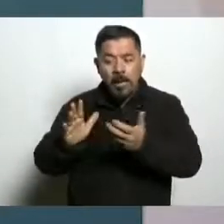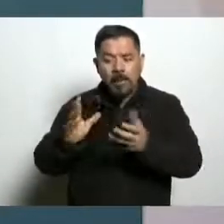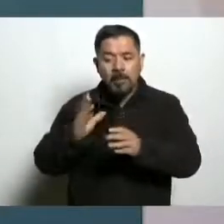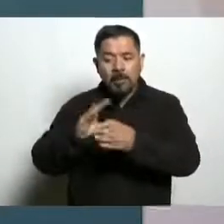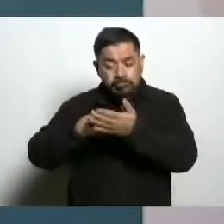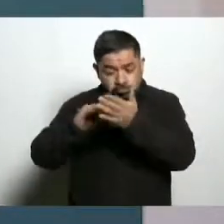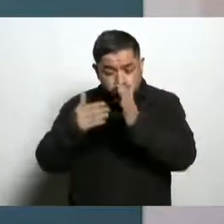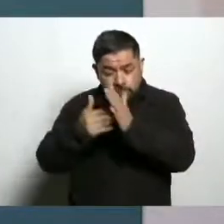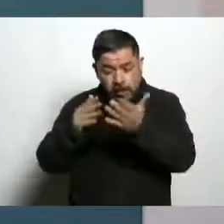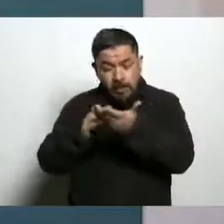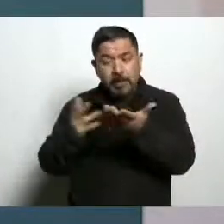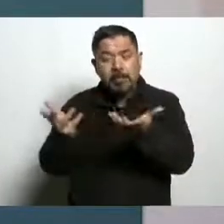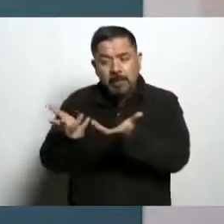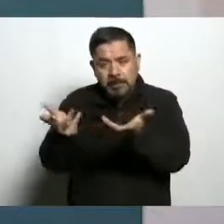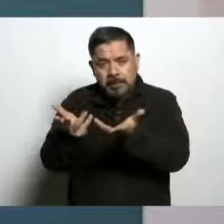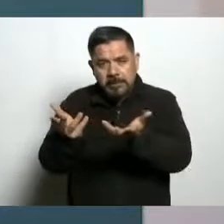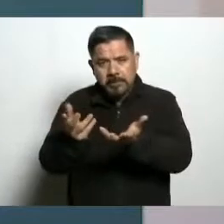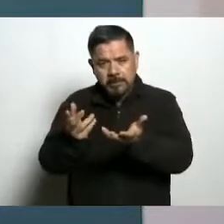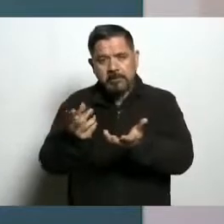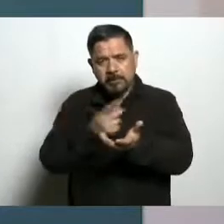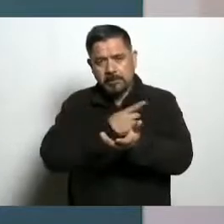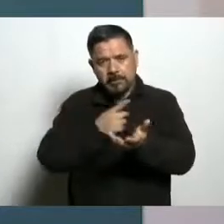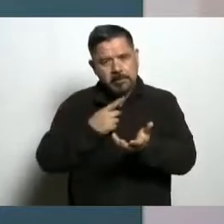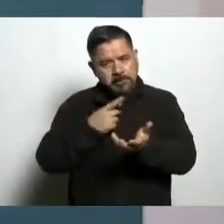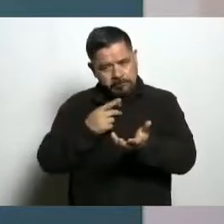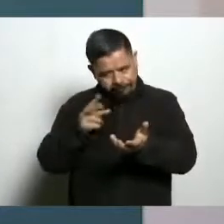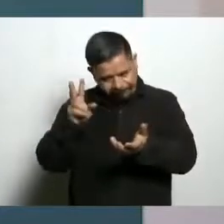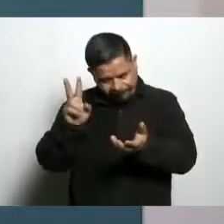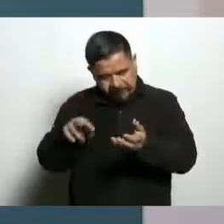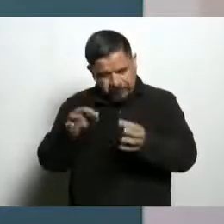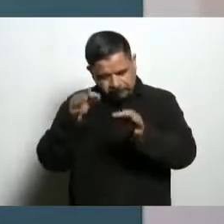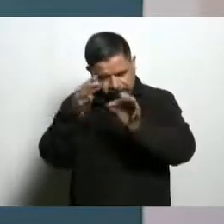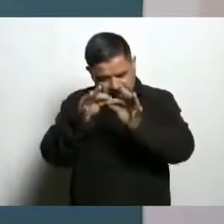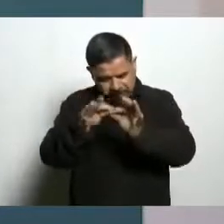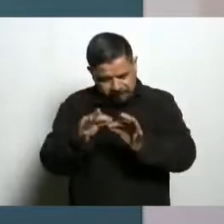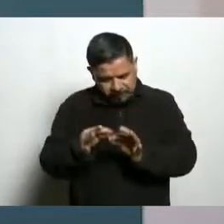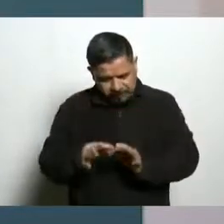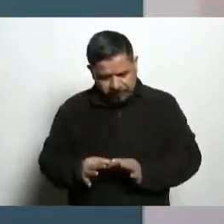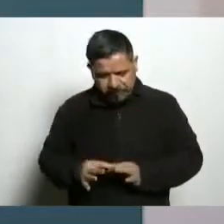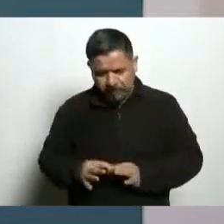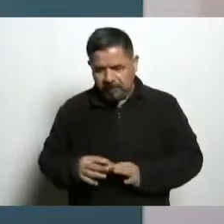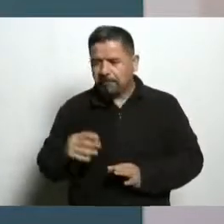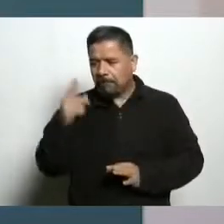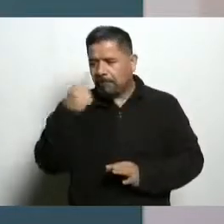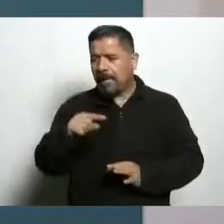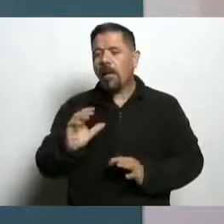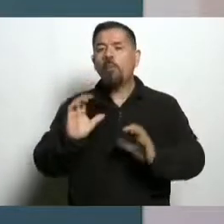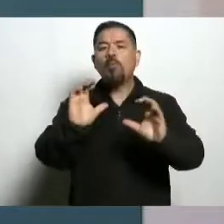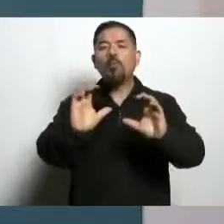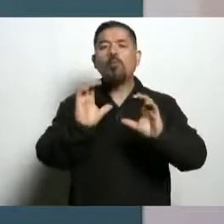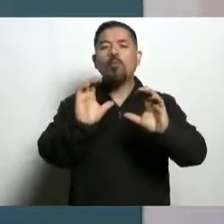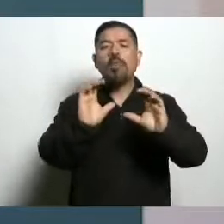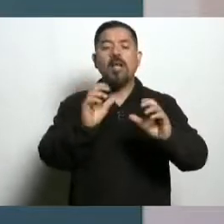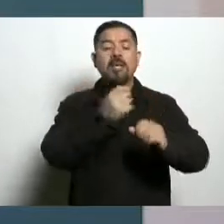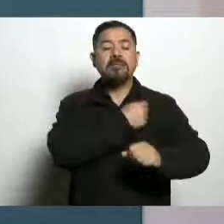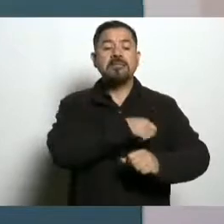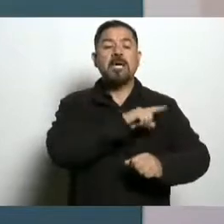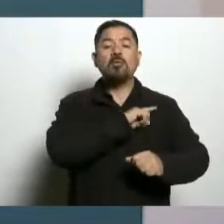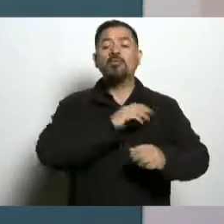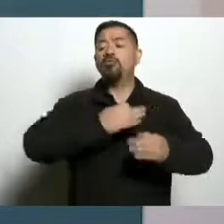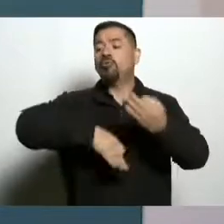a cabo de manera muy puntual para garantizar la salud de la